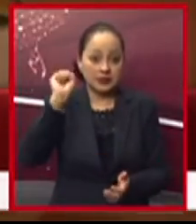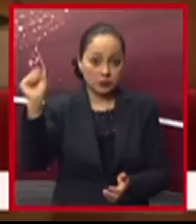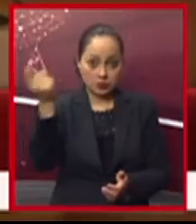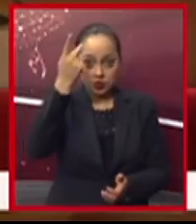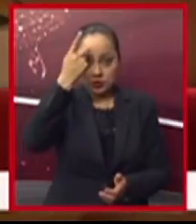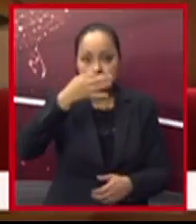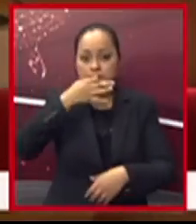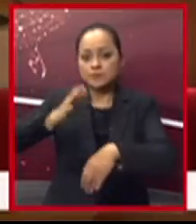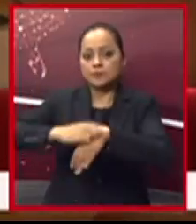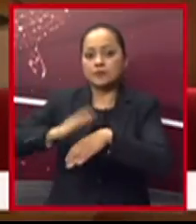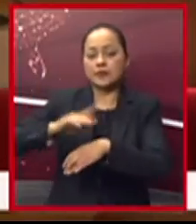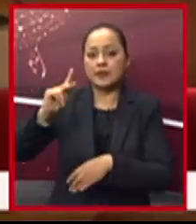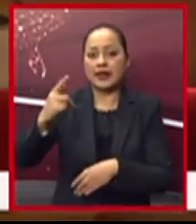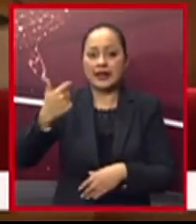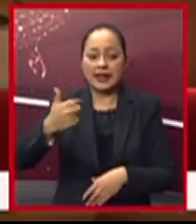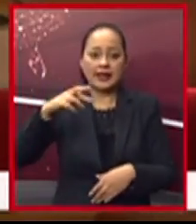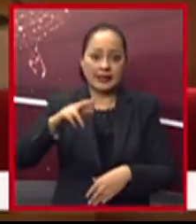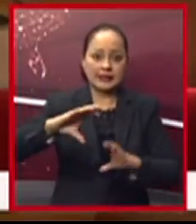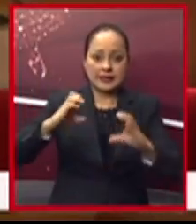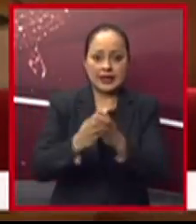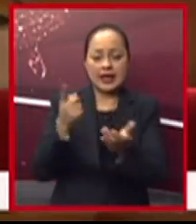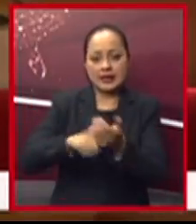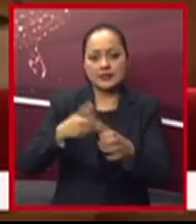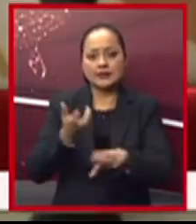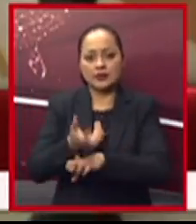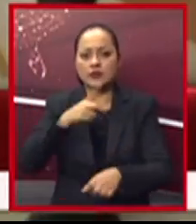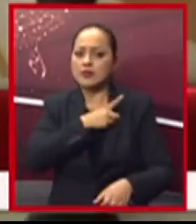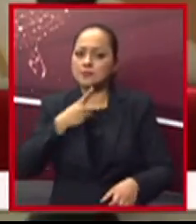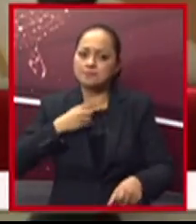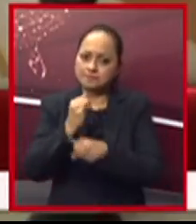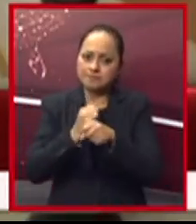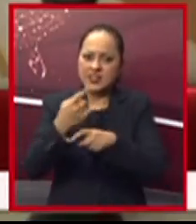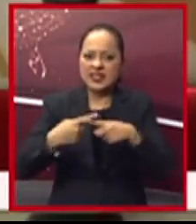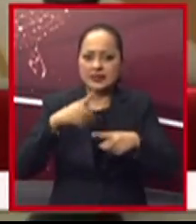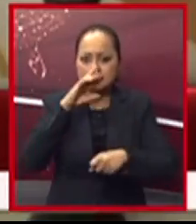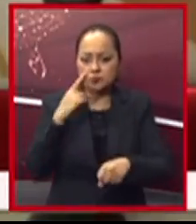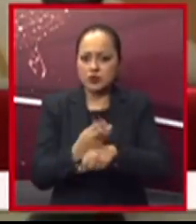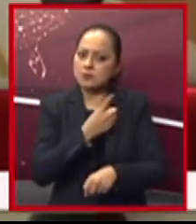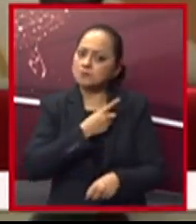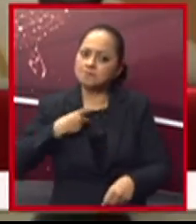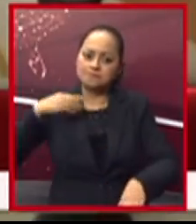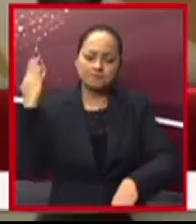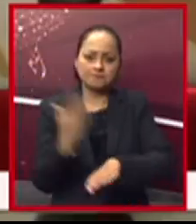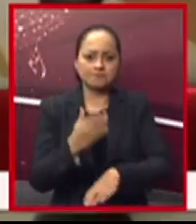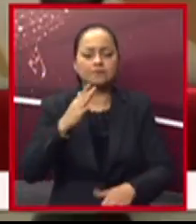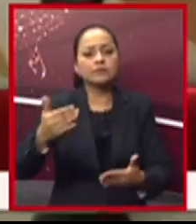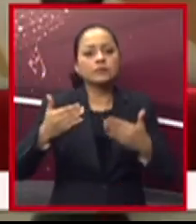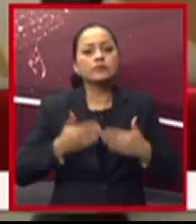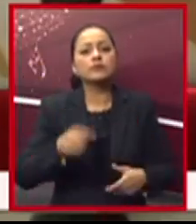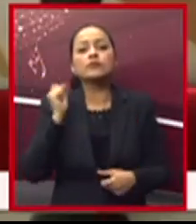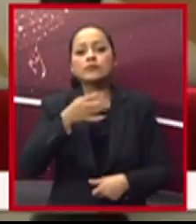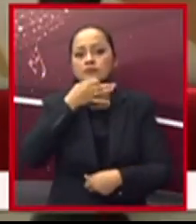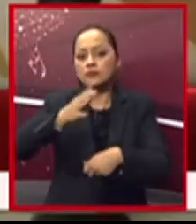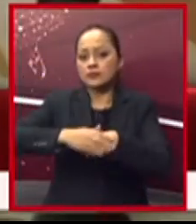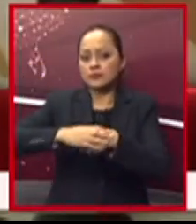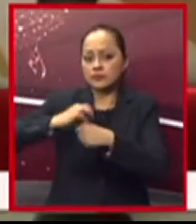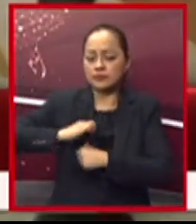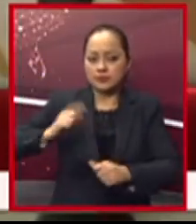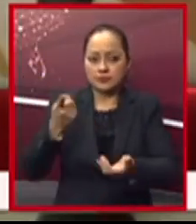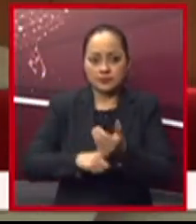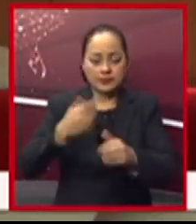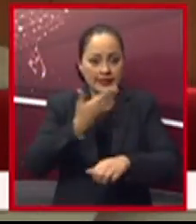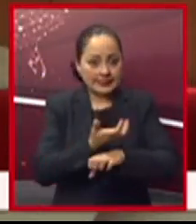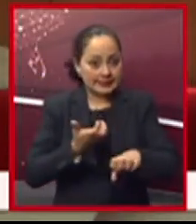la Procuraduría de Justicia Estatal realizar una investigación para castigar a los responsables del crimen y se exhorta a las autoridades estatales